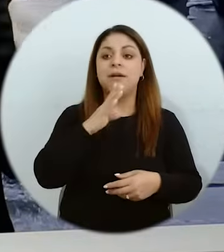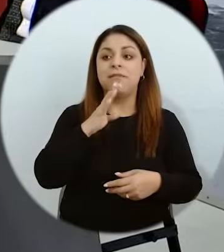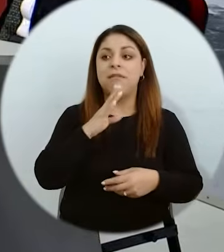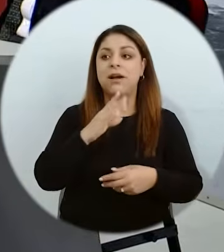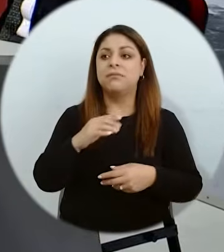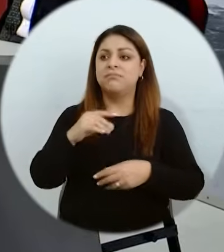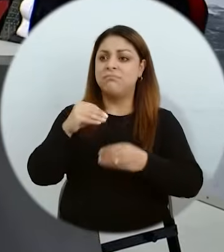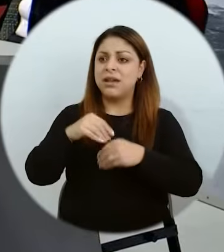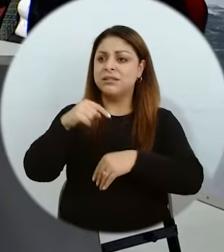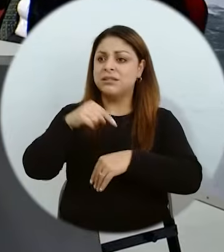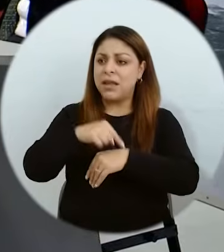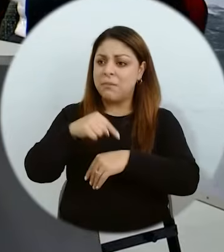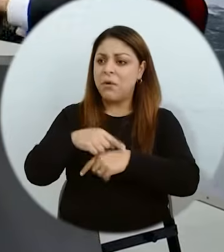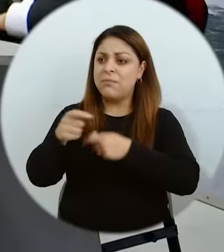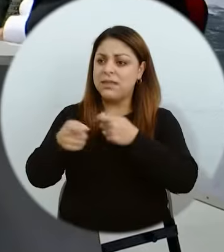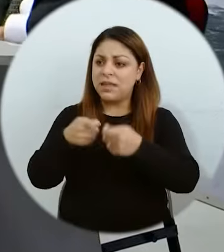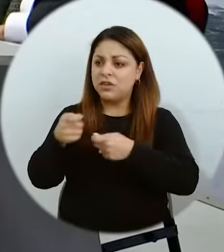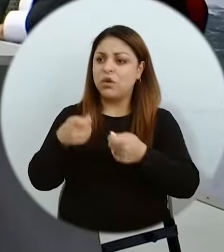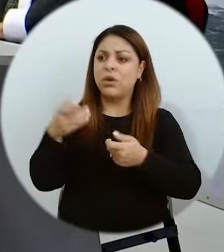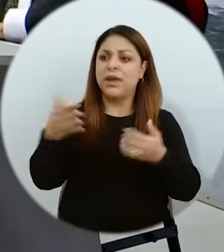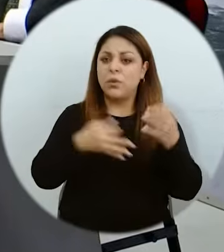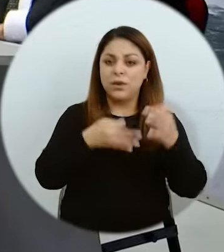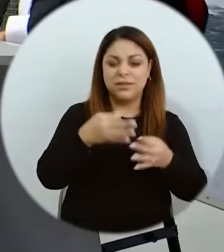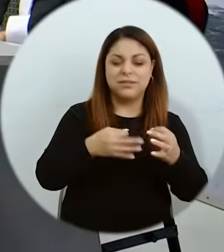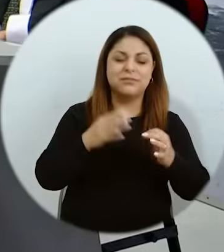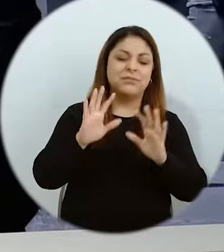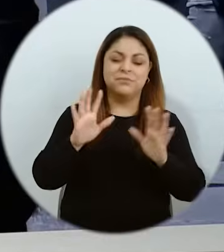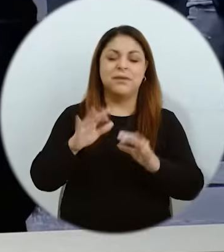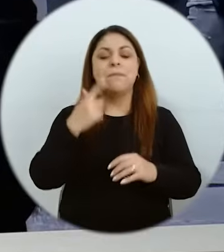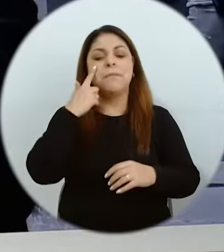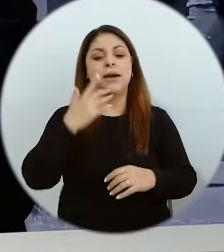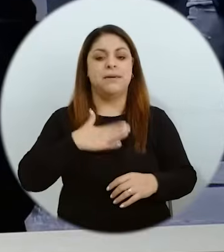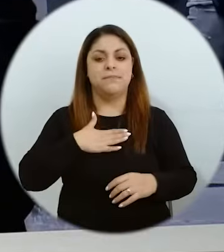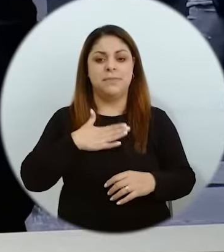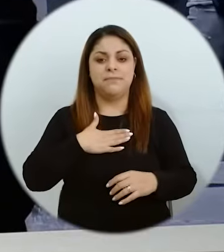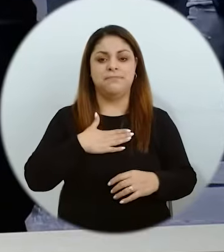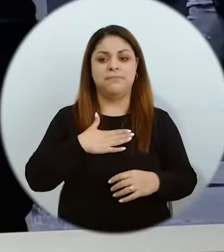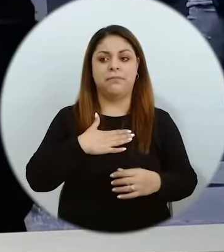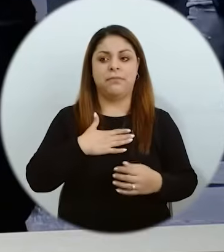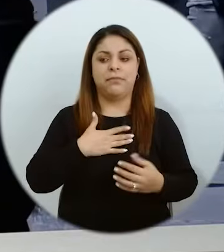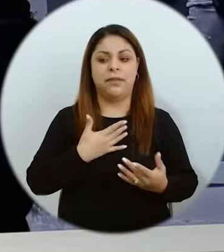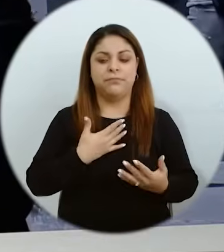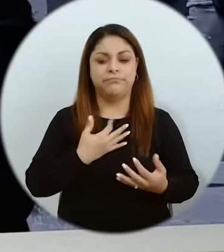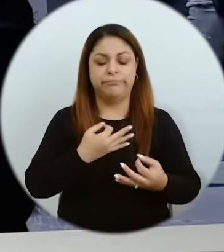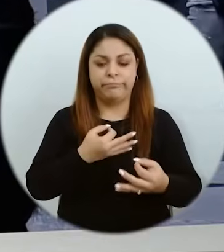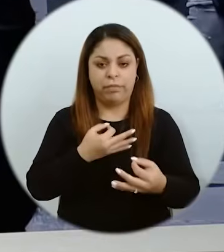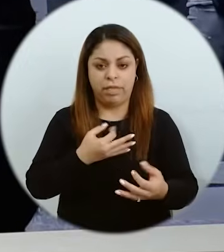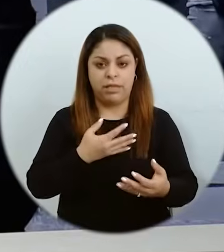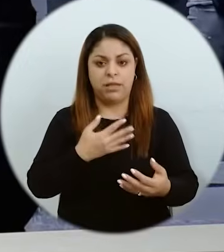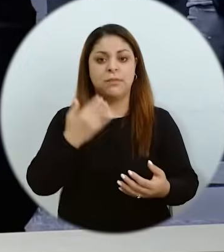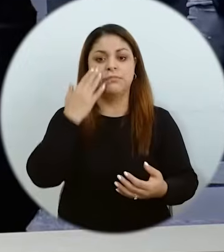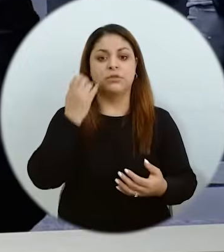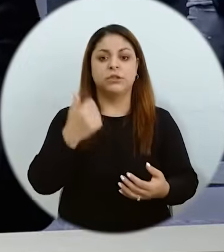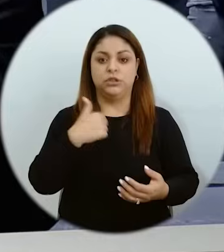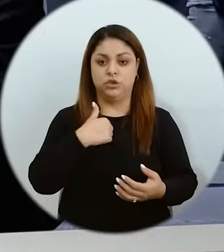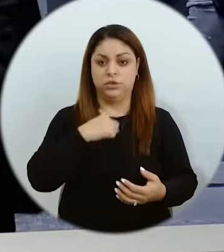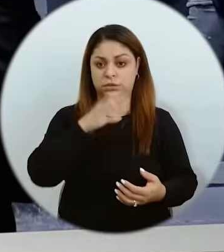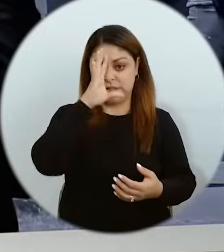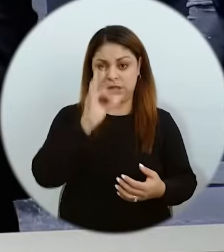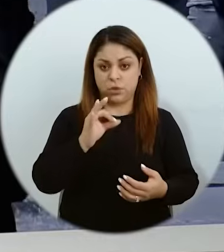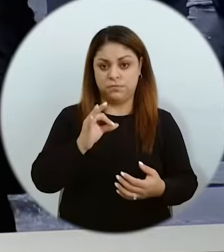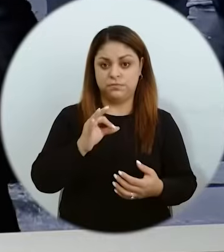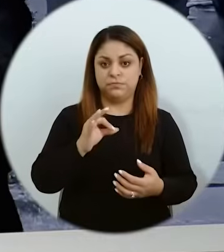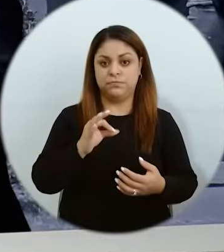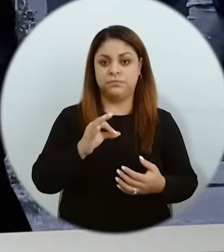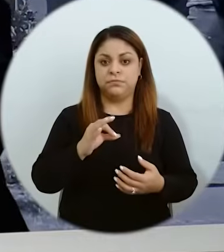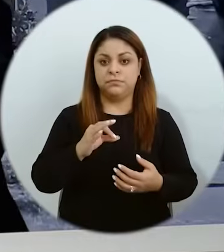a la administración que a lo jurisdiccional. Pero para mí quedó tímido a medio camino. Es decir, yo creo que